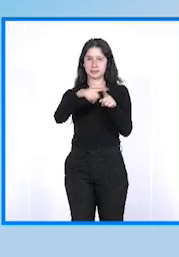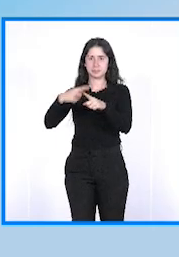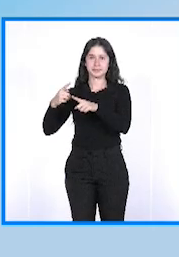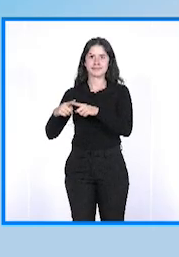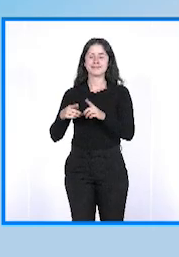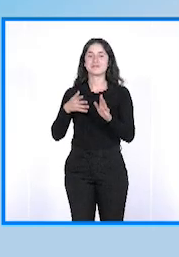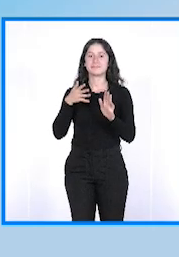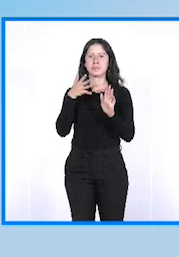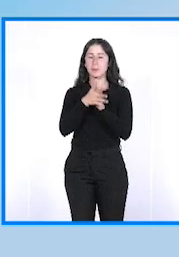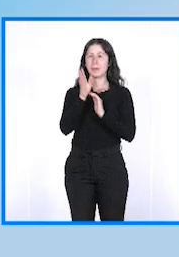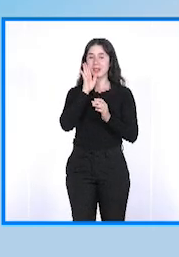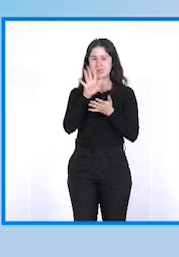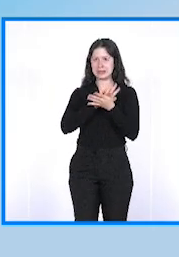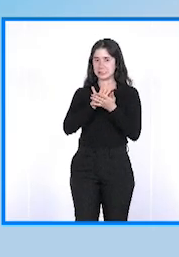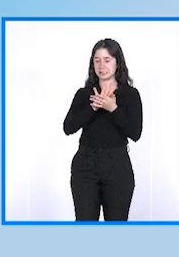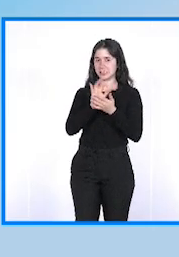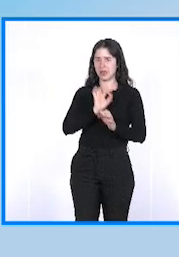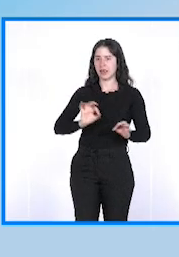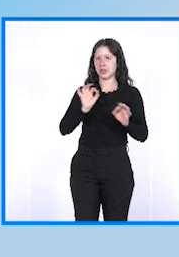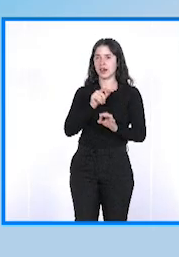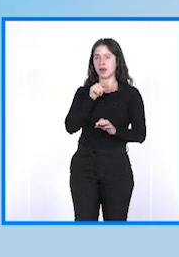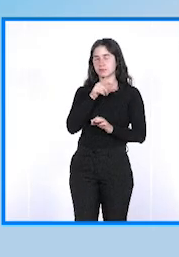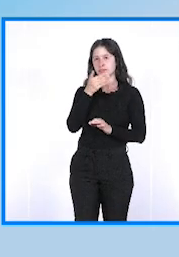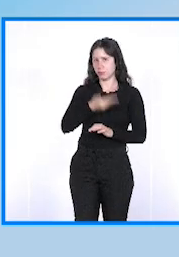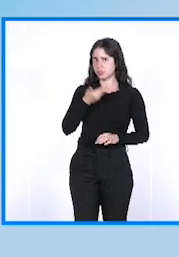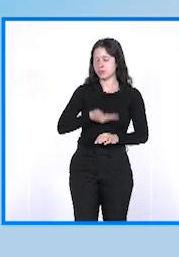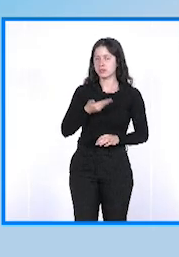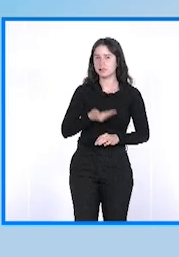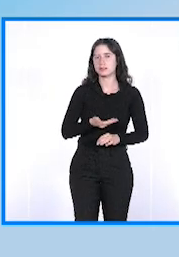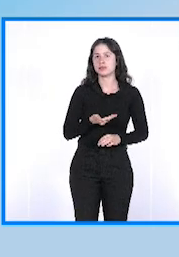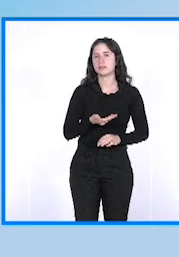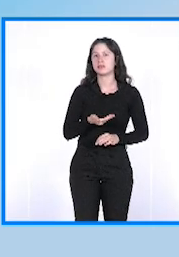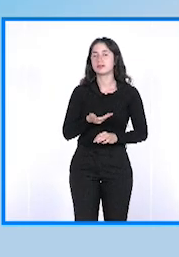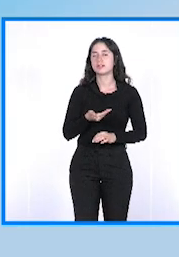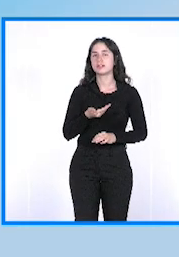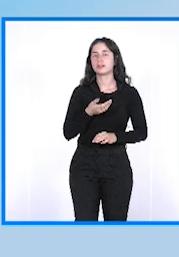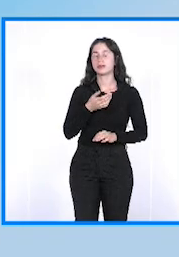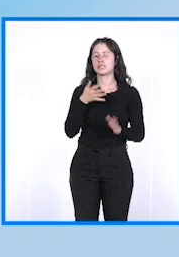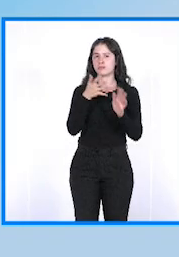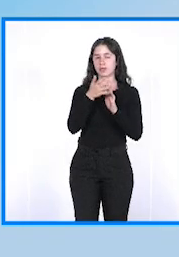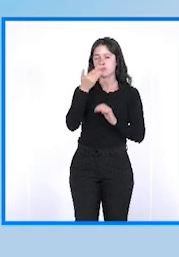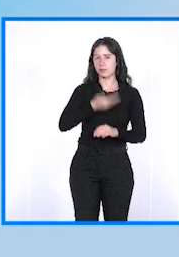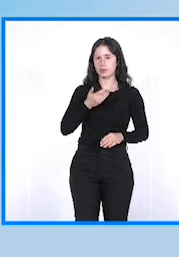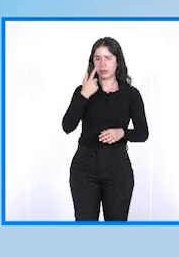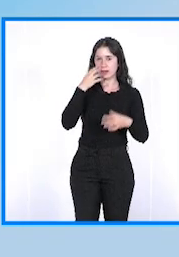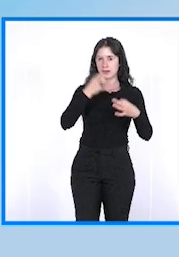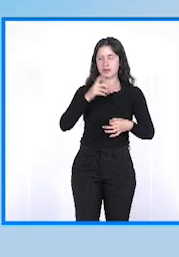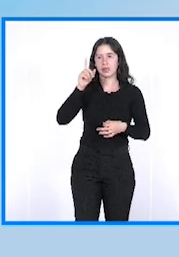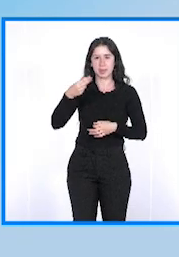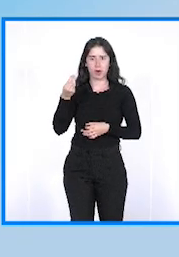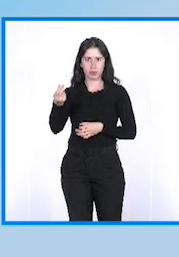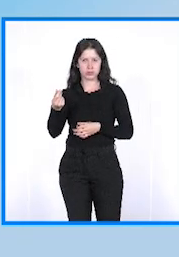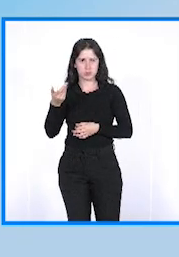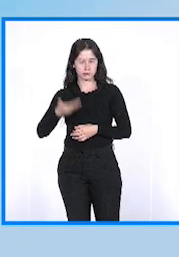que eso es una cosa que no he mencionado pero tiene mucha relevancia probablemente tiene mucha relevancia en calidad de vida pero también en costes